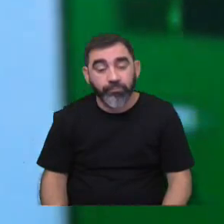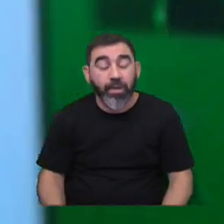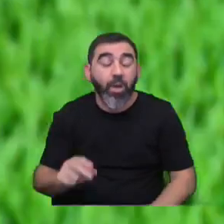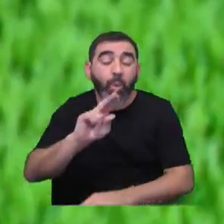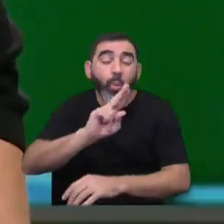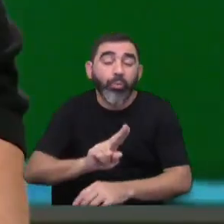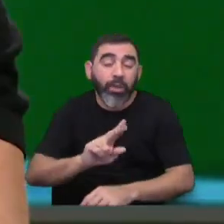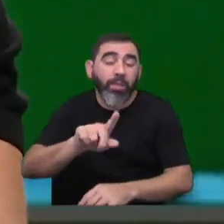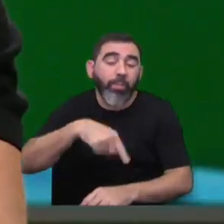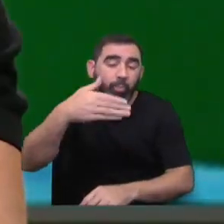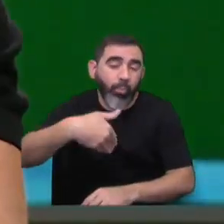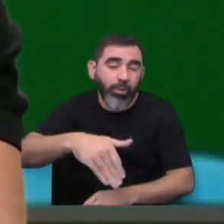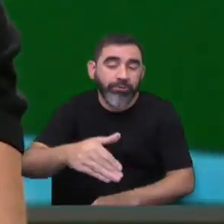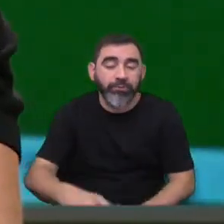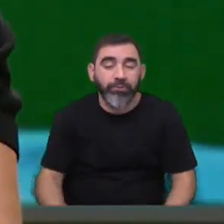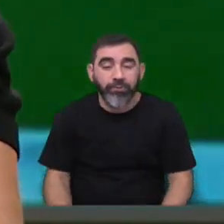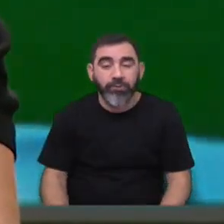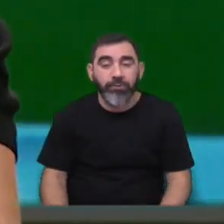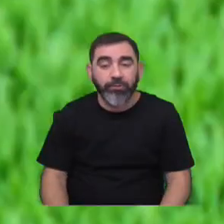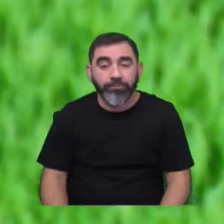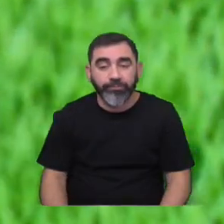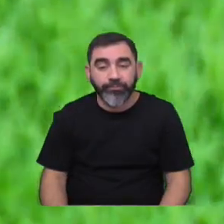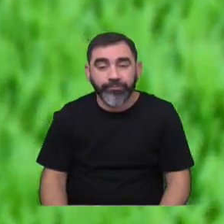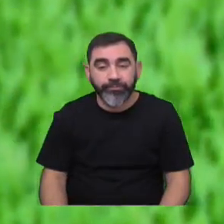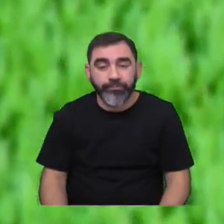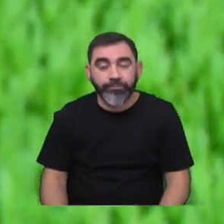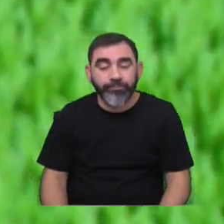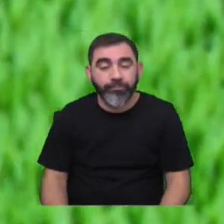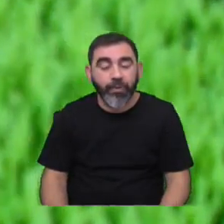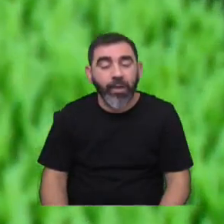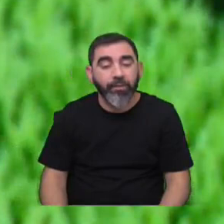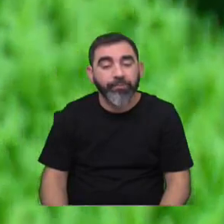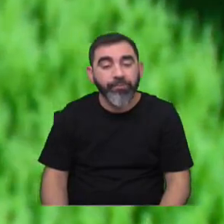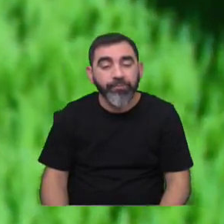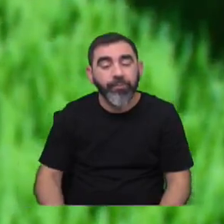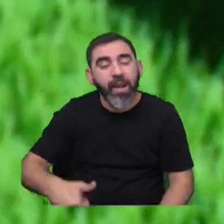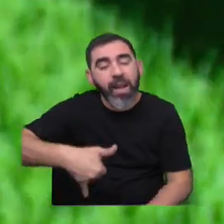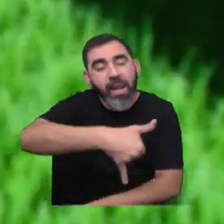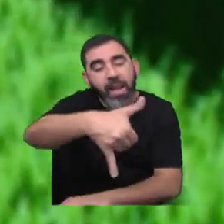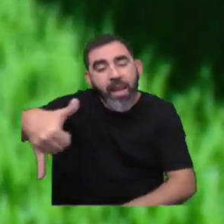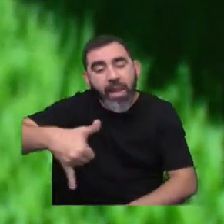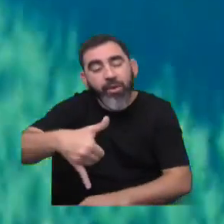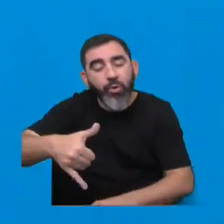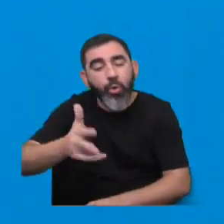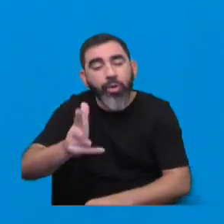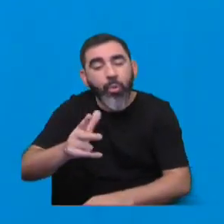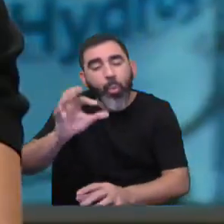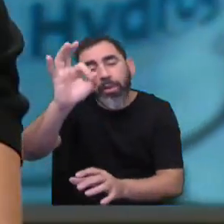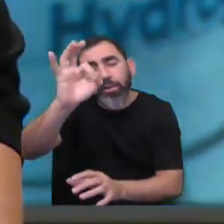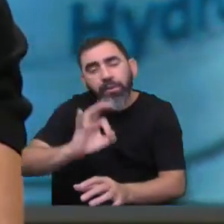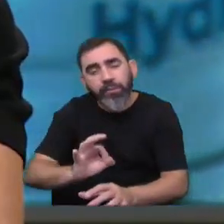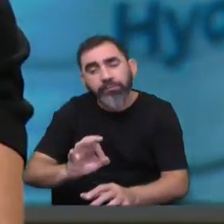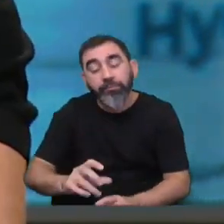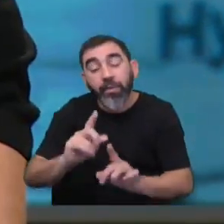utilizarlo, ese combustible. Para licuar el hidrógeno, para transformarlo en líquido, ¿a qué temperatura hay que bajarlo? Bueno, tenemos